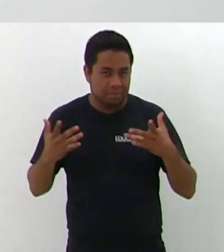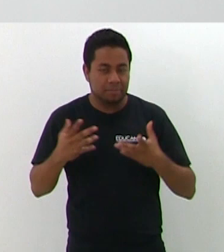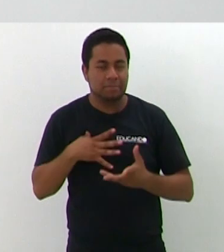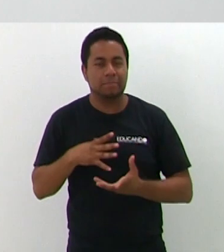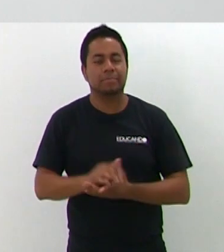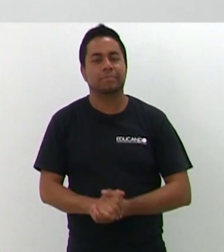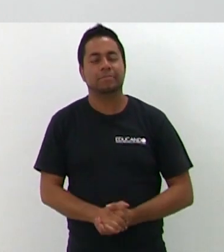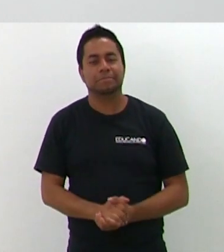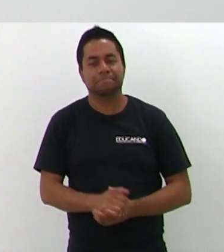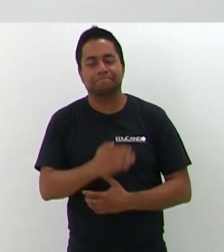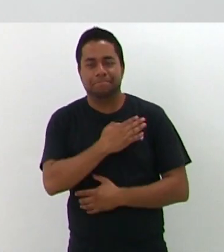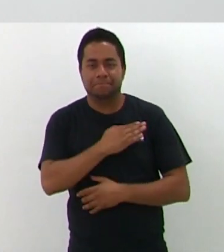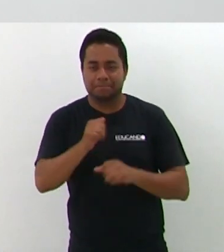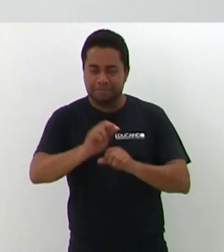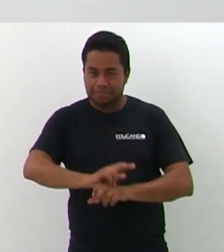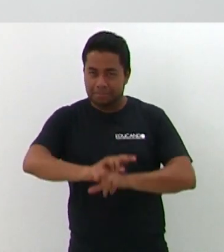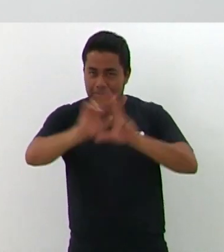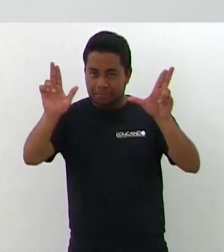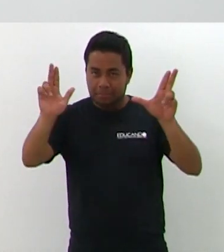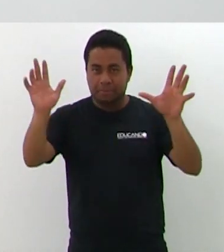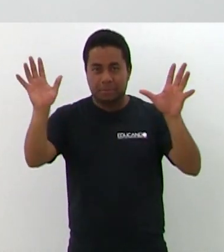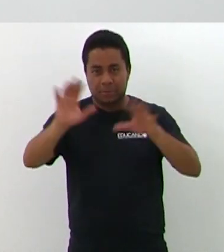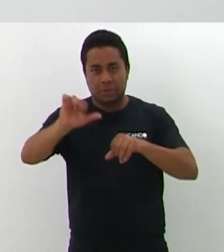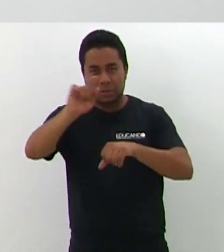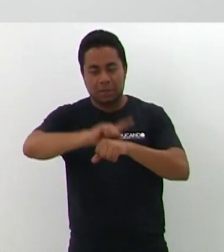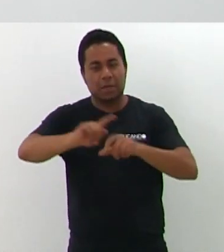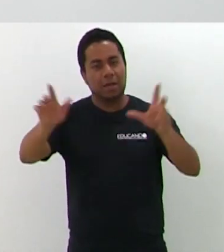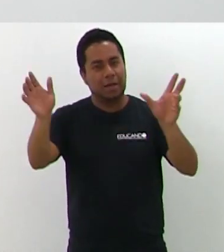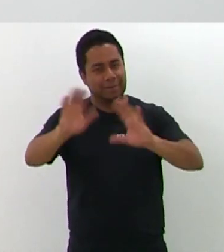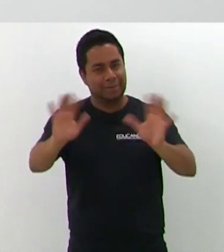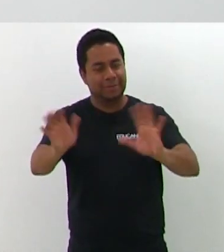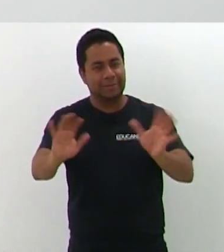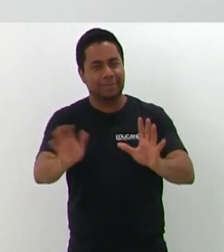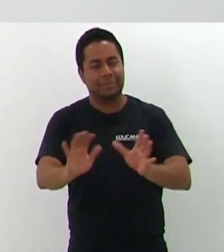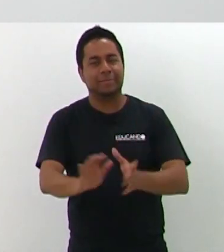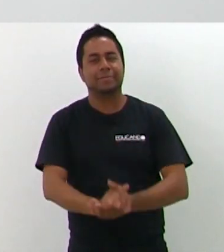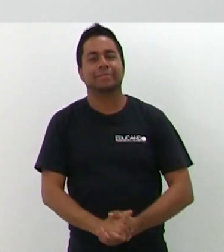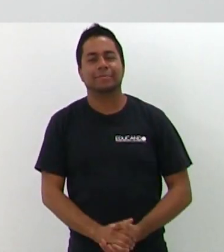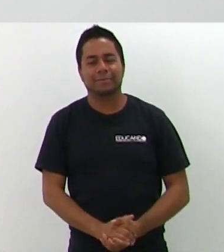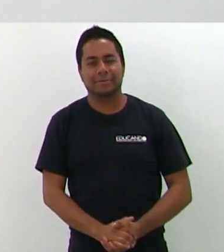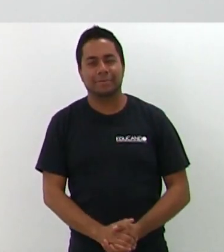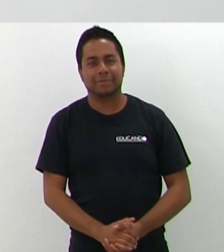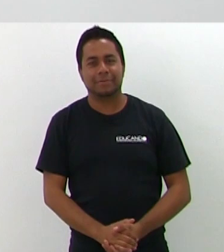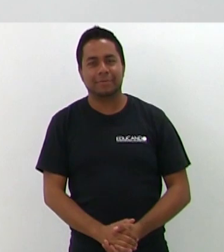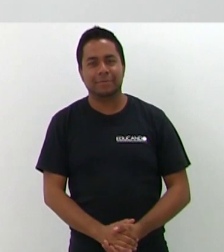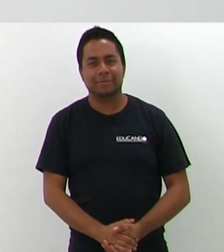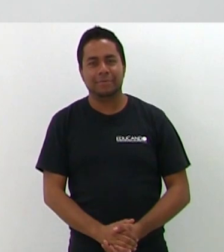¿sí? Bueno, me despido de ustedes, ha sido todo por hoy. Hasta la próxima.